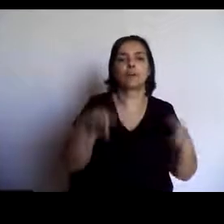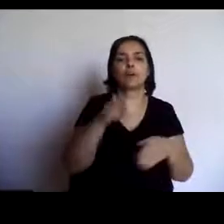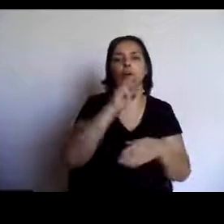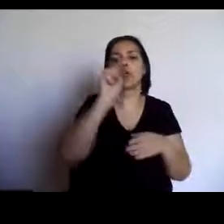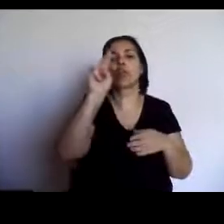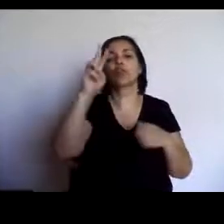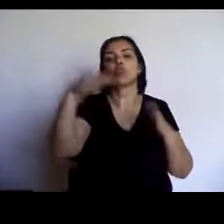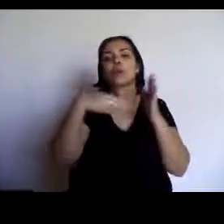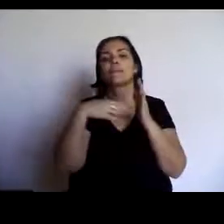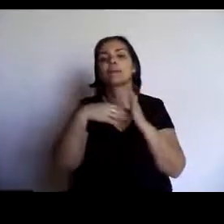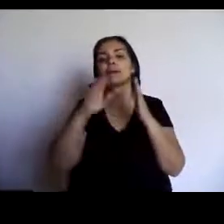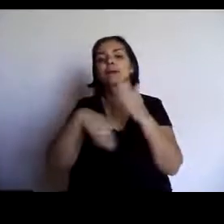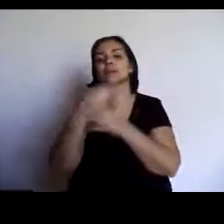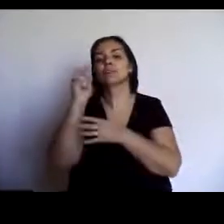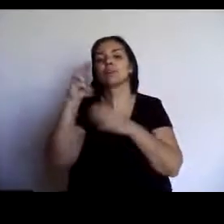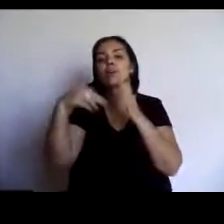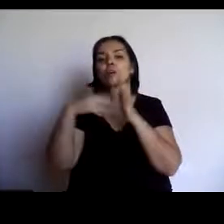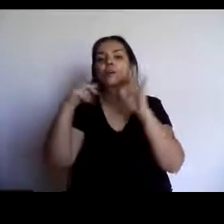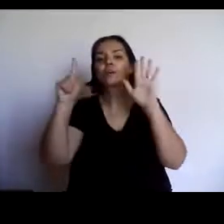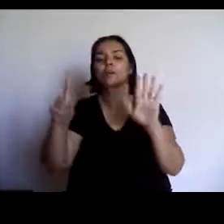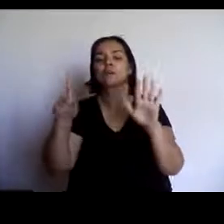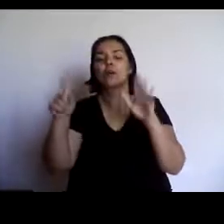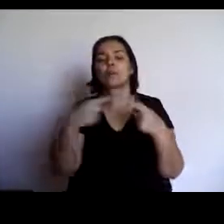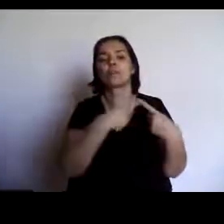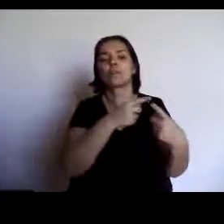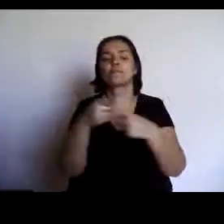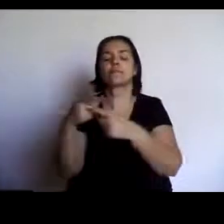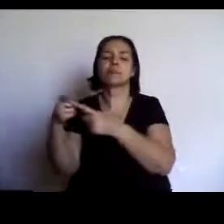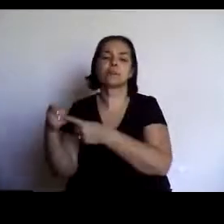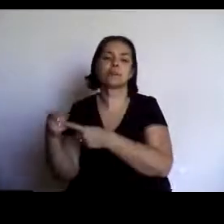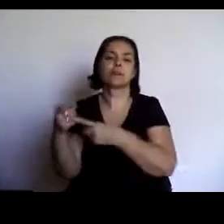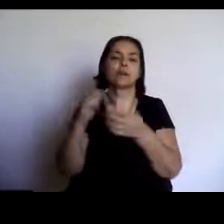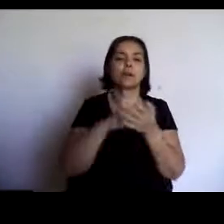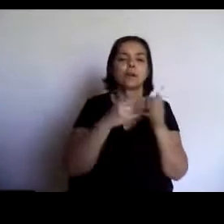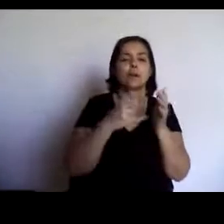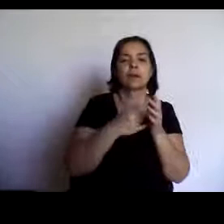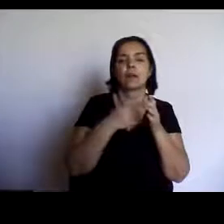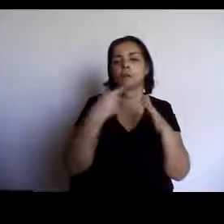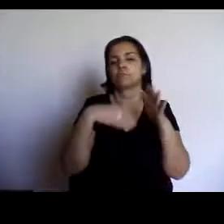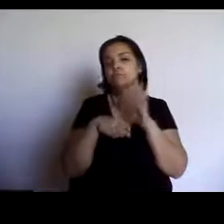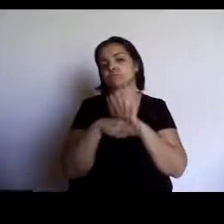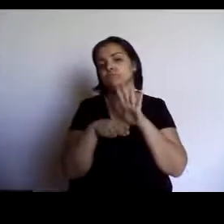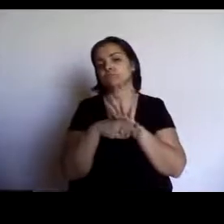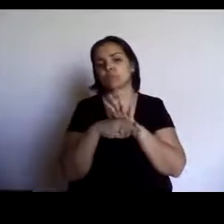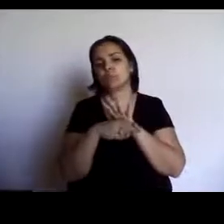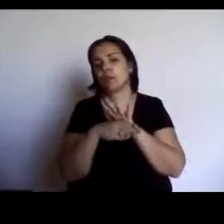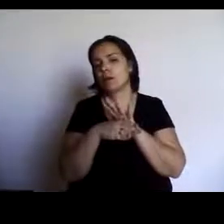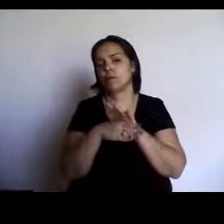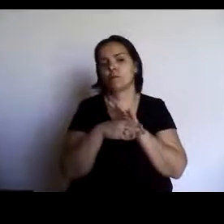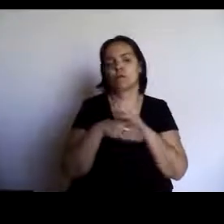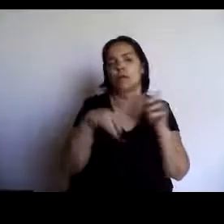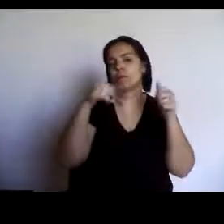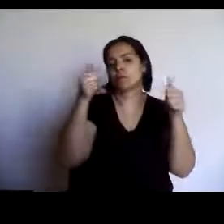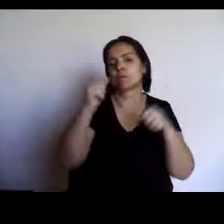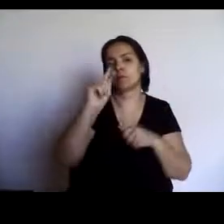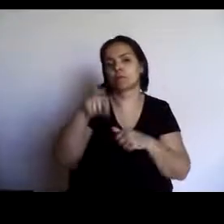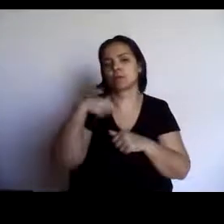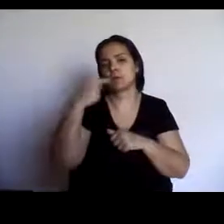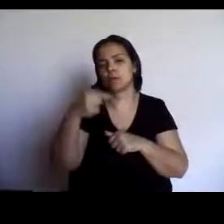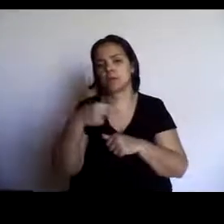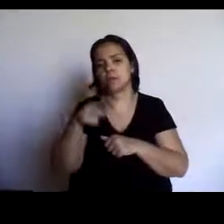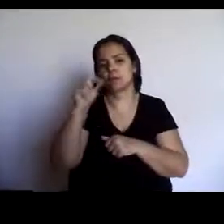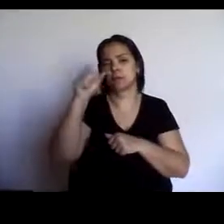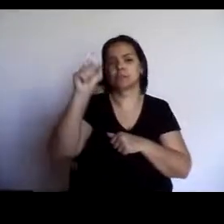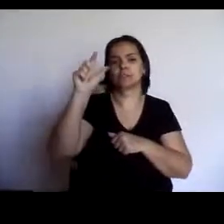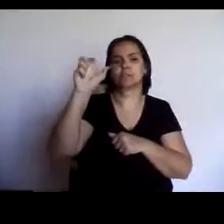el Fondo Social Europeo, con diversos proyectos, continuación o siguiendo el modelo de los anteriores, como el Selene2,